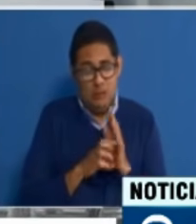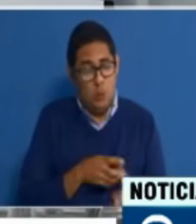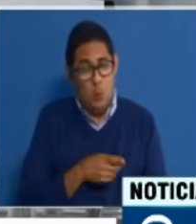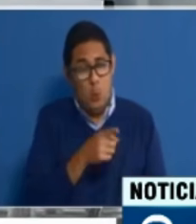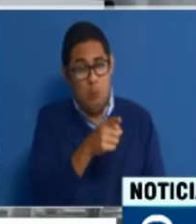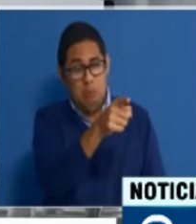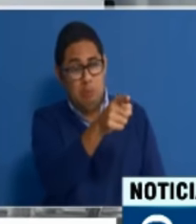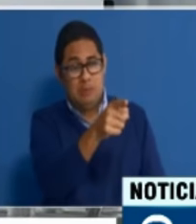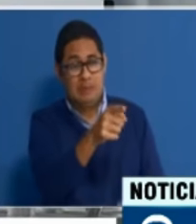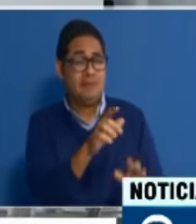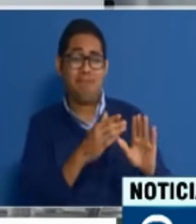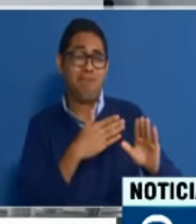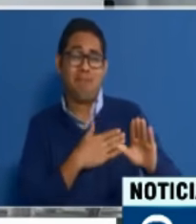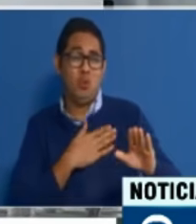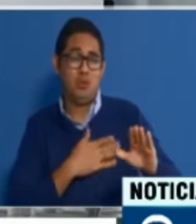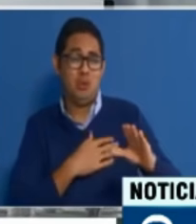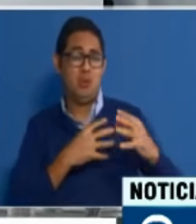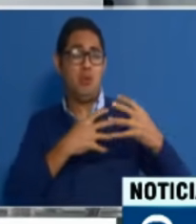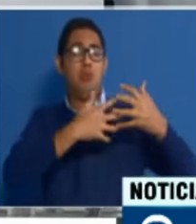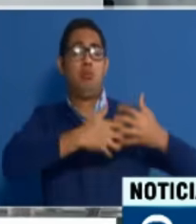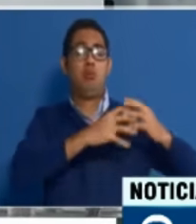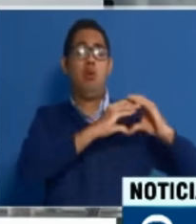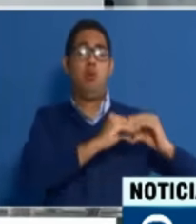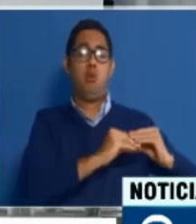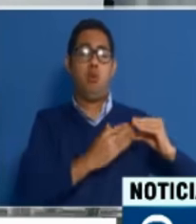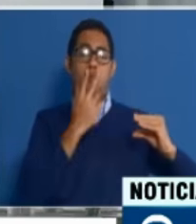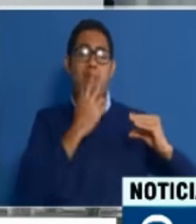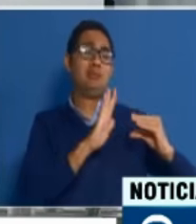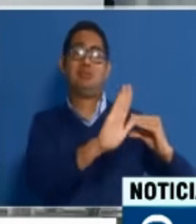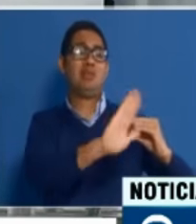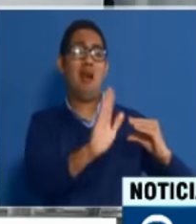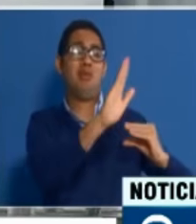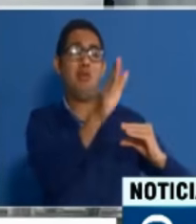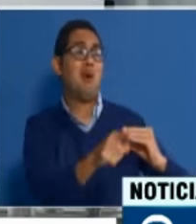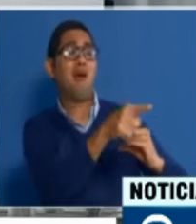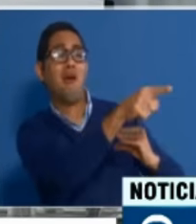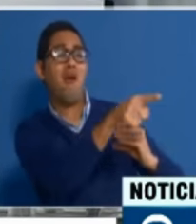un dolor que yo estoy seguro que me lo llevaría a la tumba.